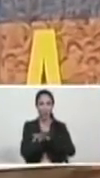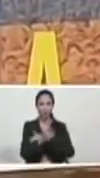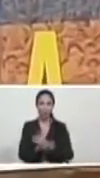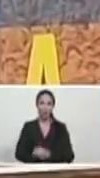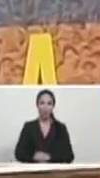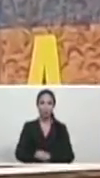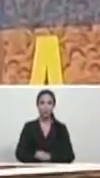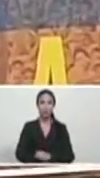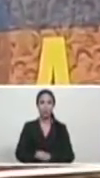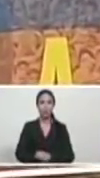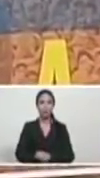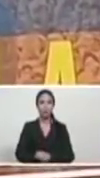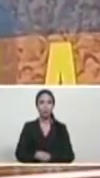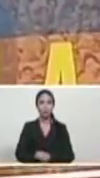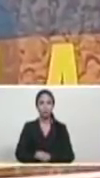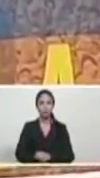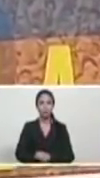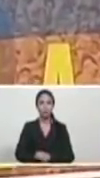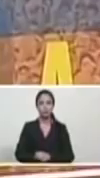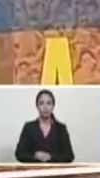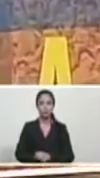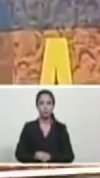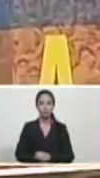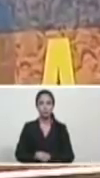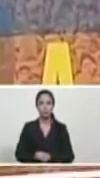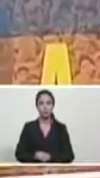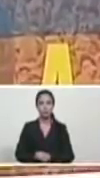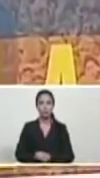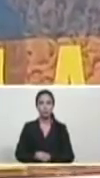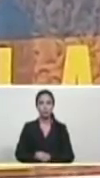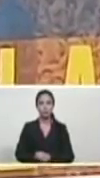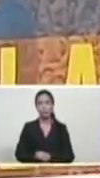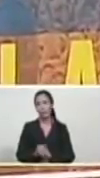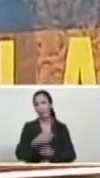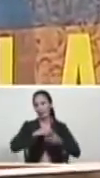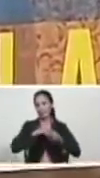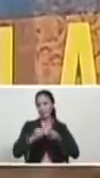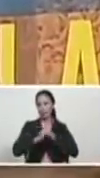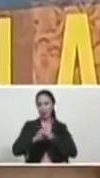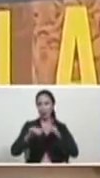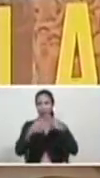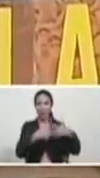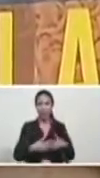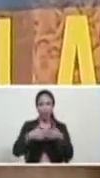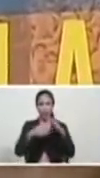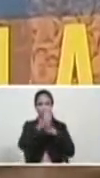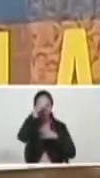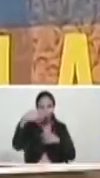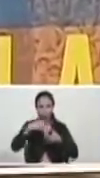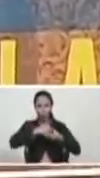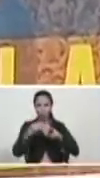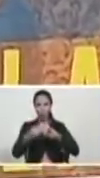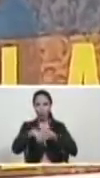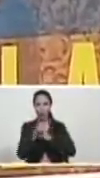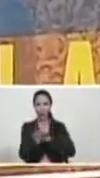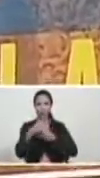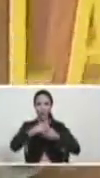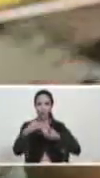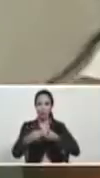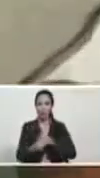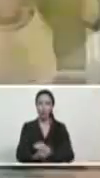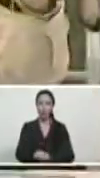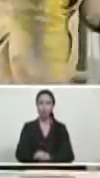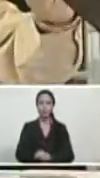Donald Trump, hands off Venezuela. Fuera tus manos de Venezuela, Donald Trump. Yankee go